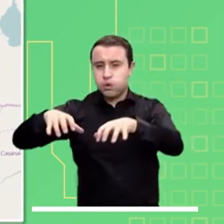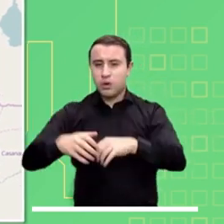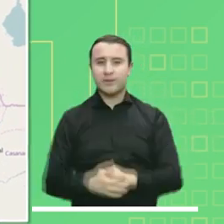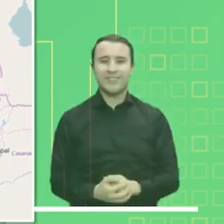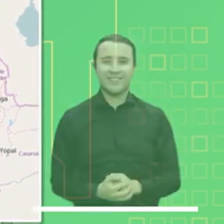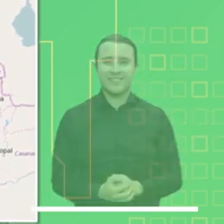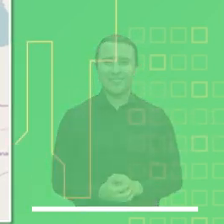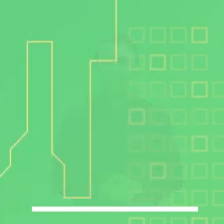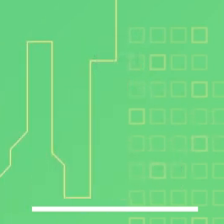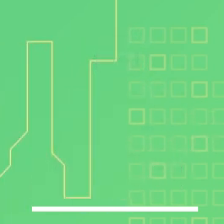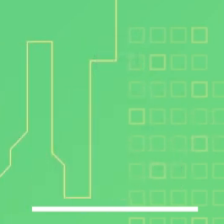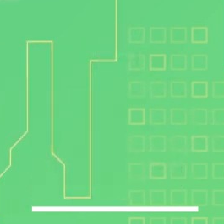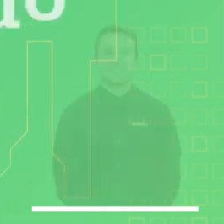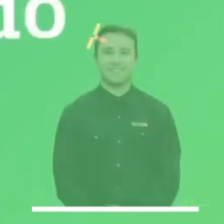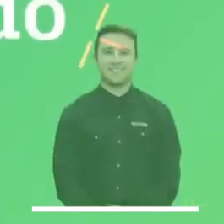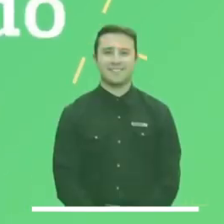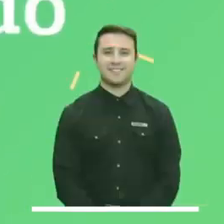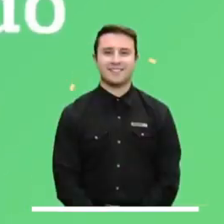Mar Caribe.